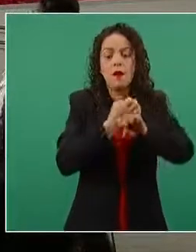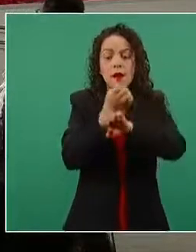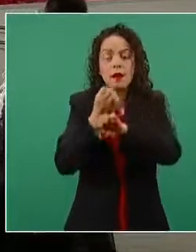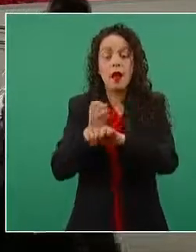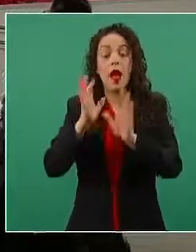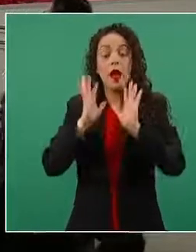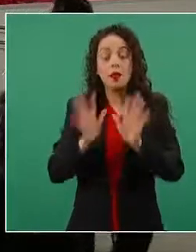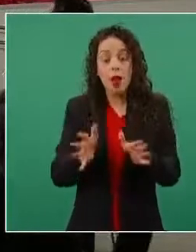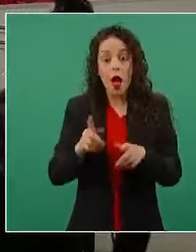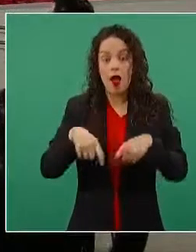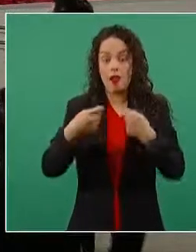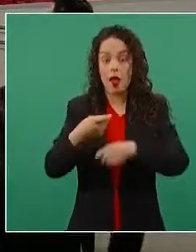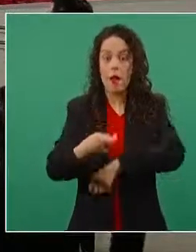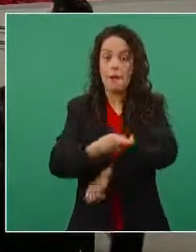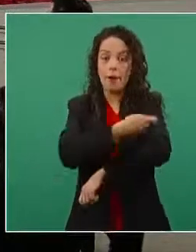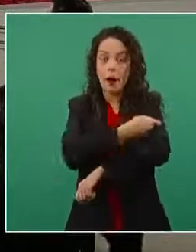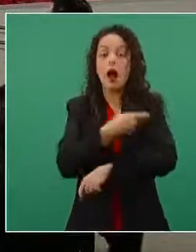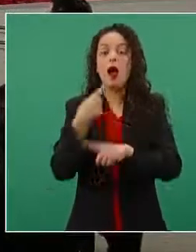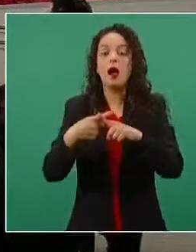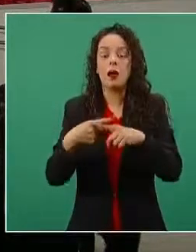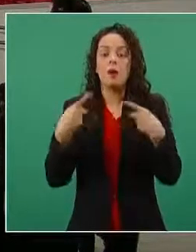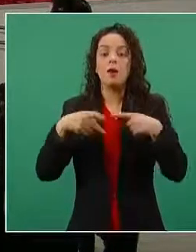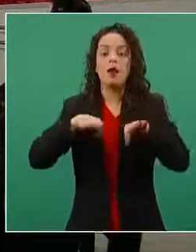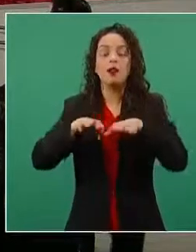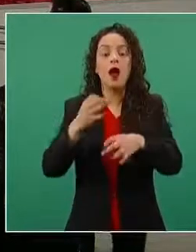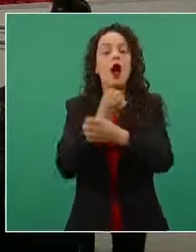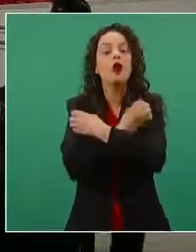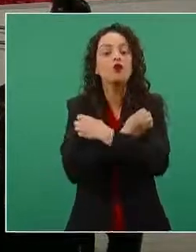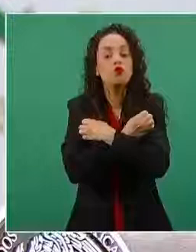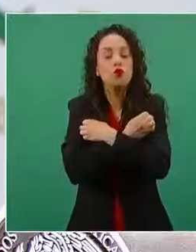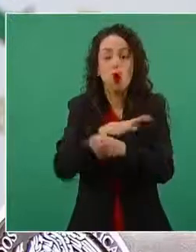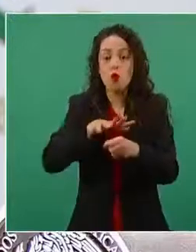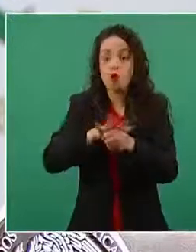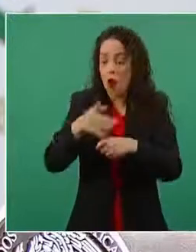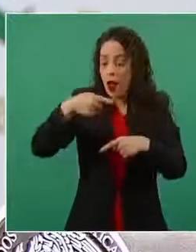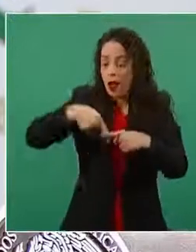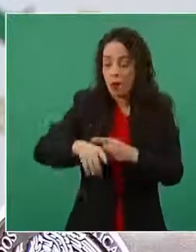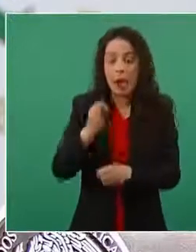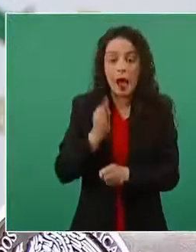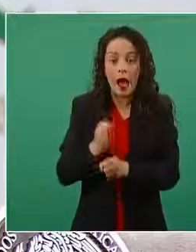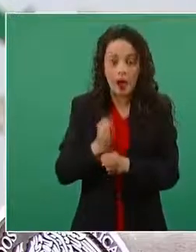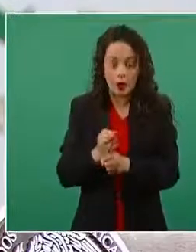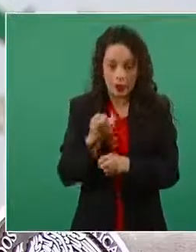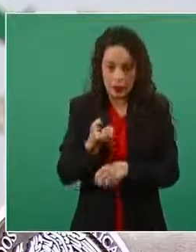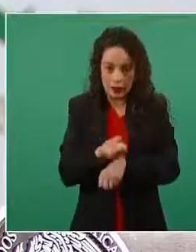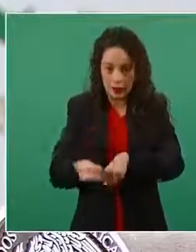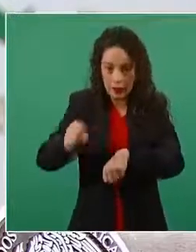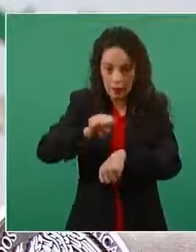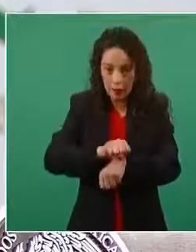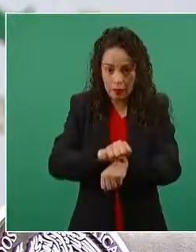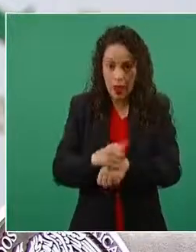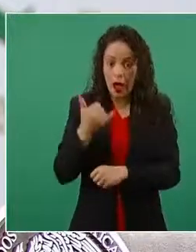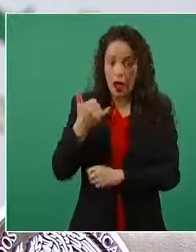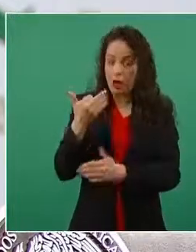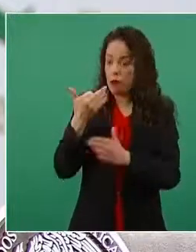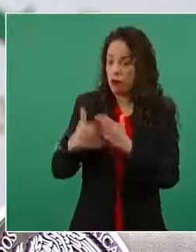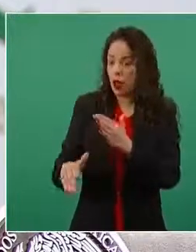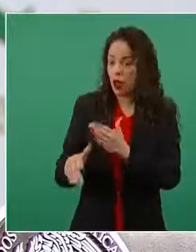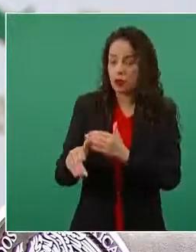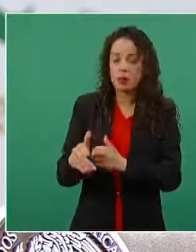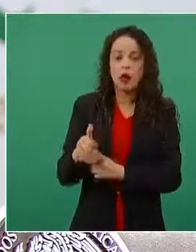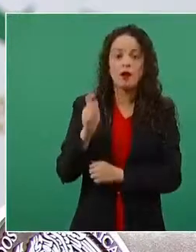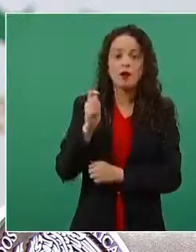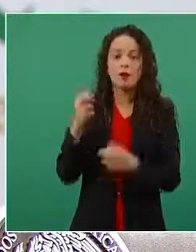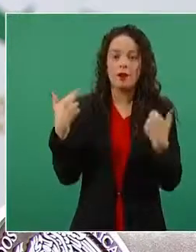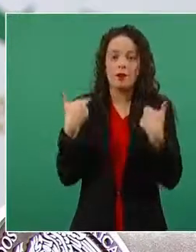se ha vacunado al personal educativo, cuáles están iniciando en esta semana y los 7 que ya solo faltarían, que los comentará la